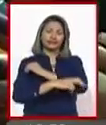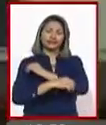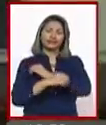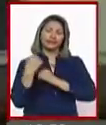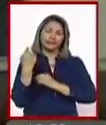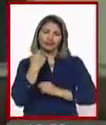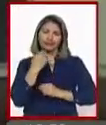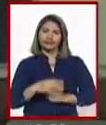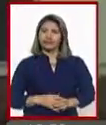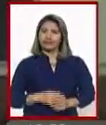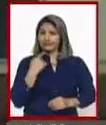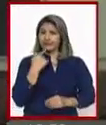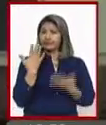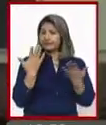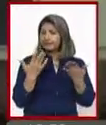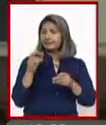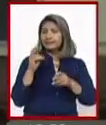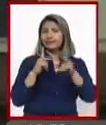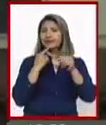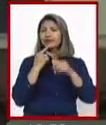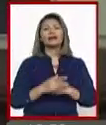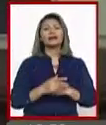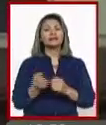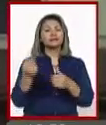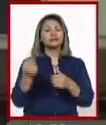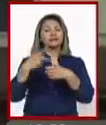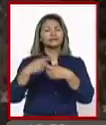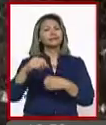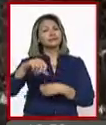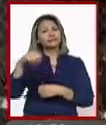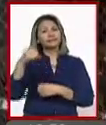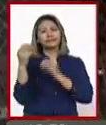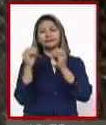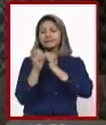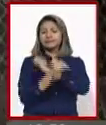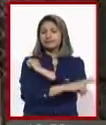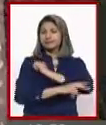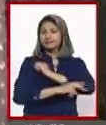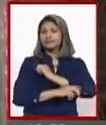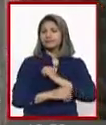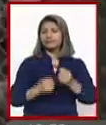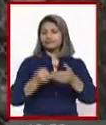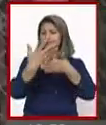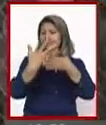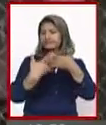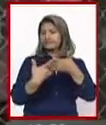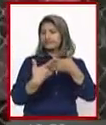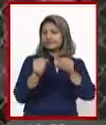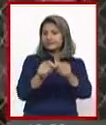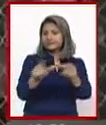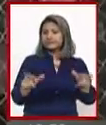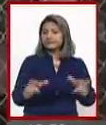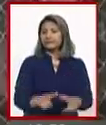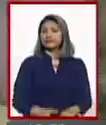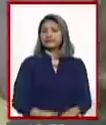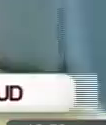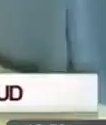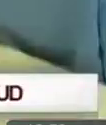digamos. No se descarta que estos sujetos hayan participado en otros hechos delictivos registrados en esta zona.